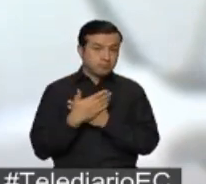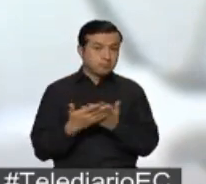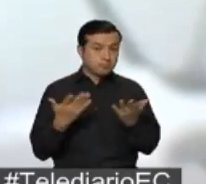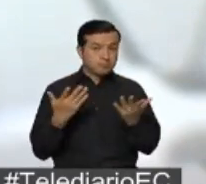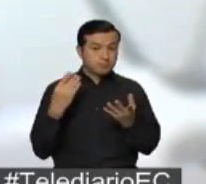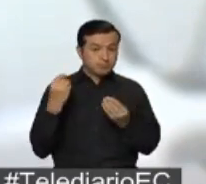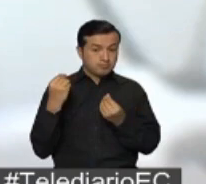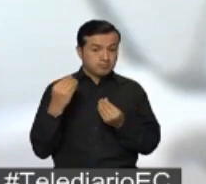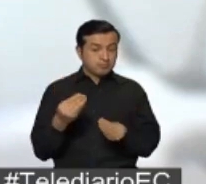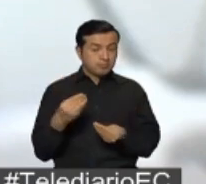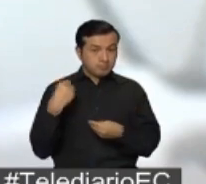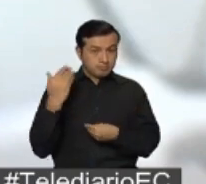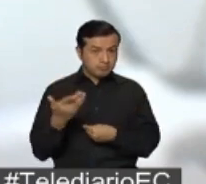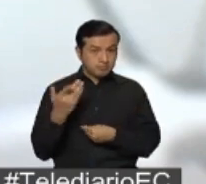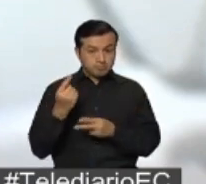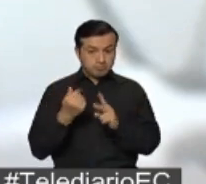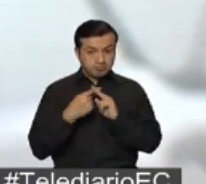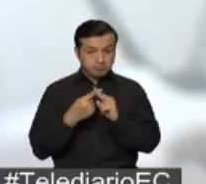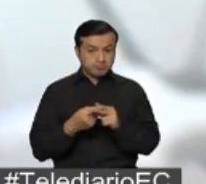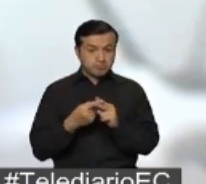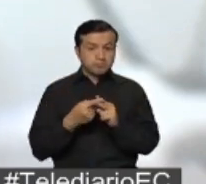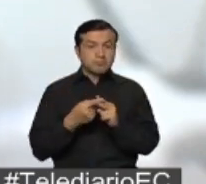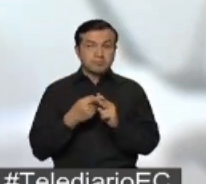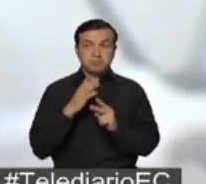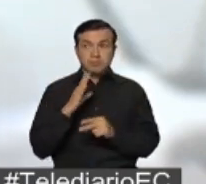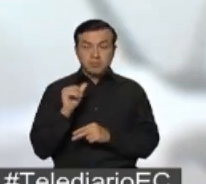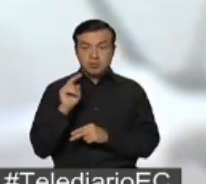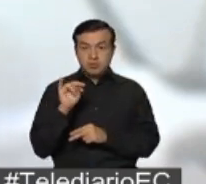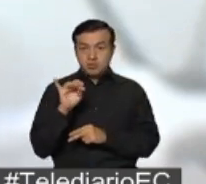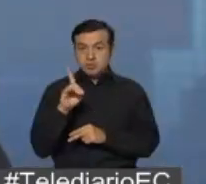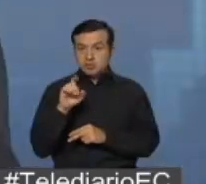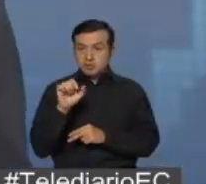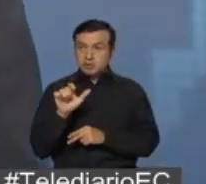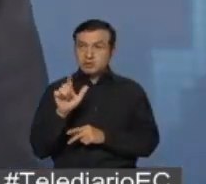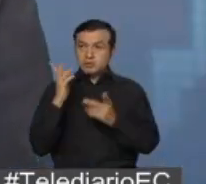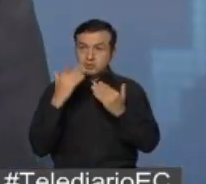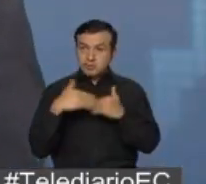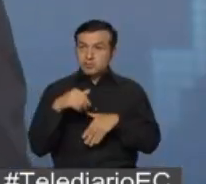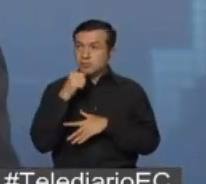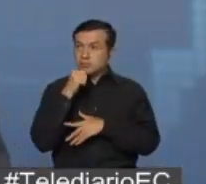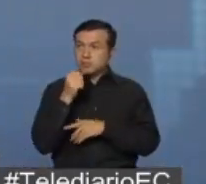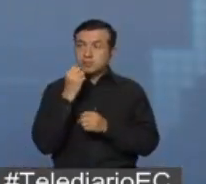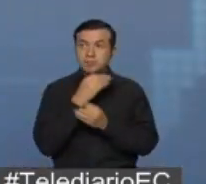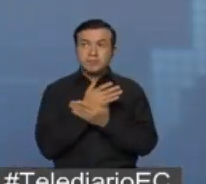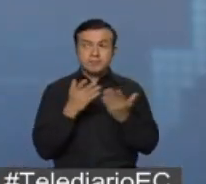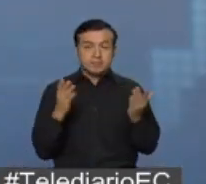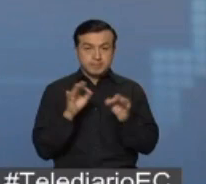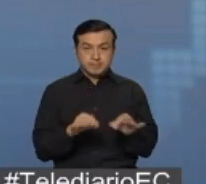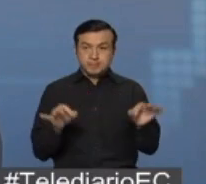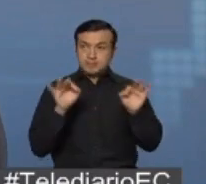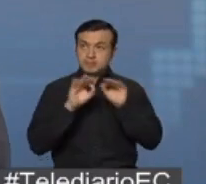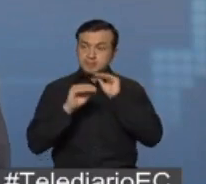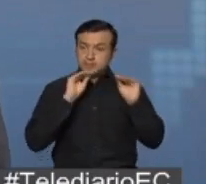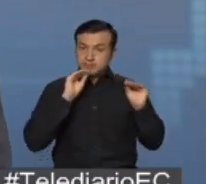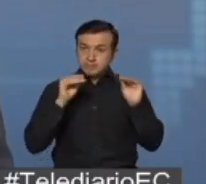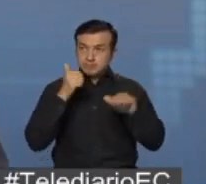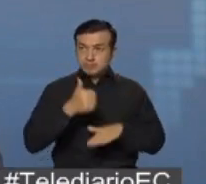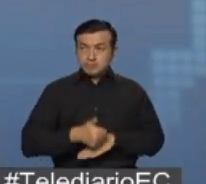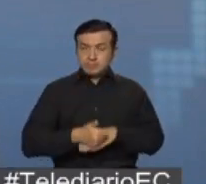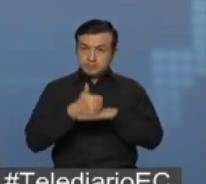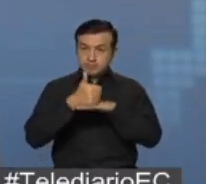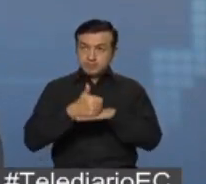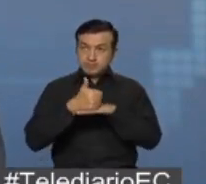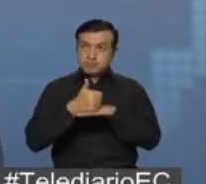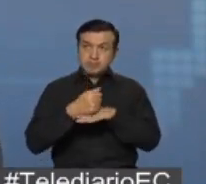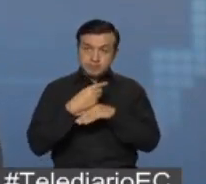los recursos de créditos productivos de la conaf y roberto estamos finalizando esta entrevista es muy importante que la autoridad las